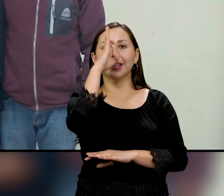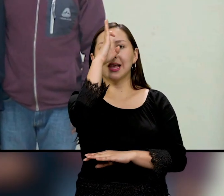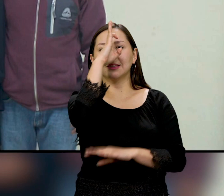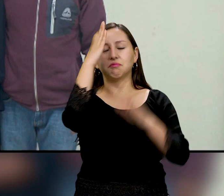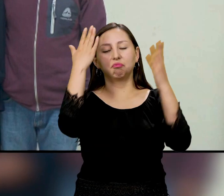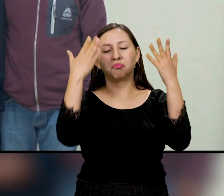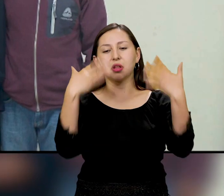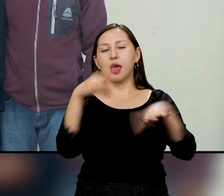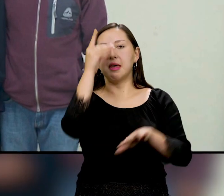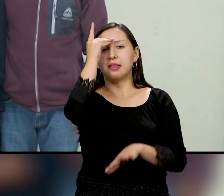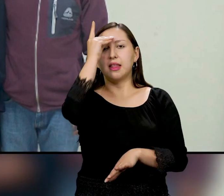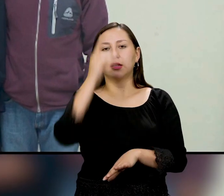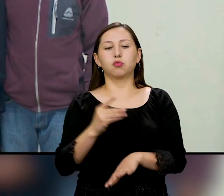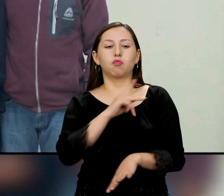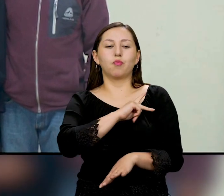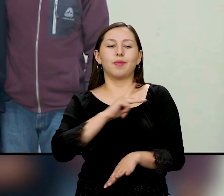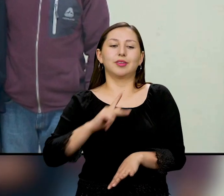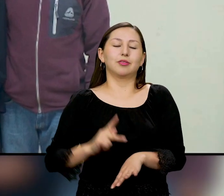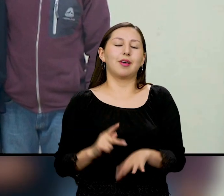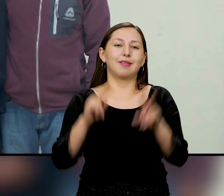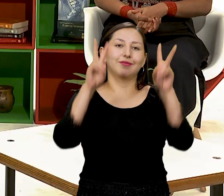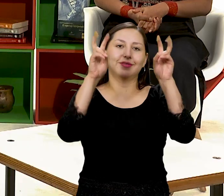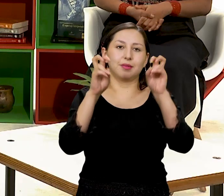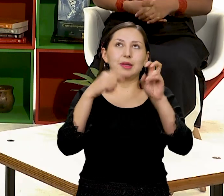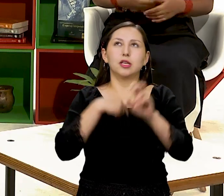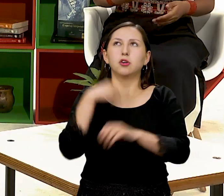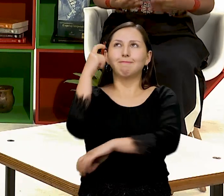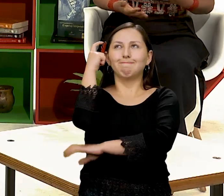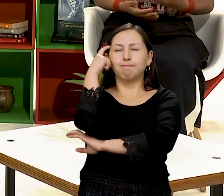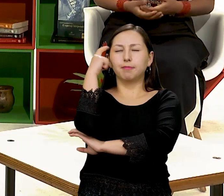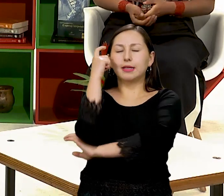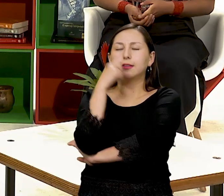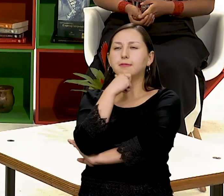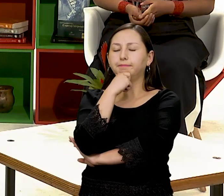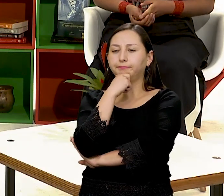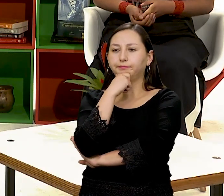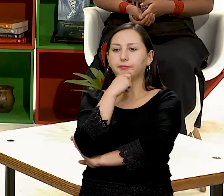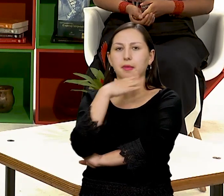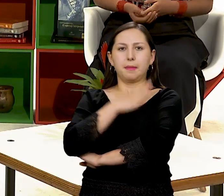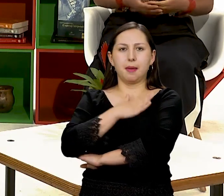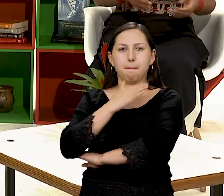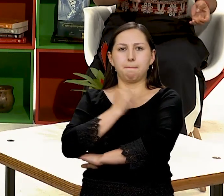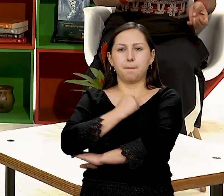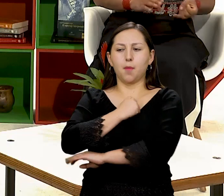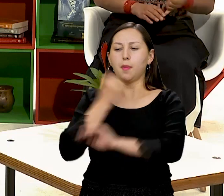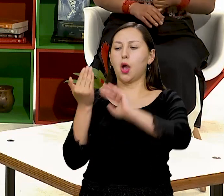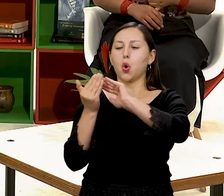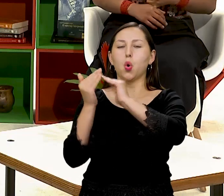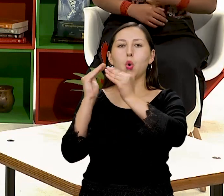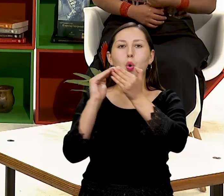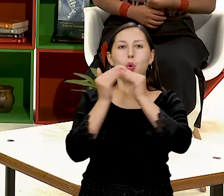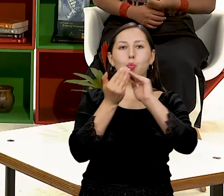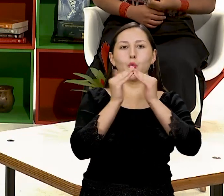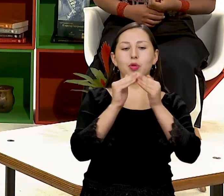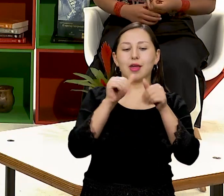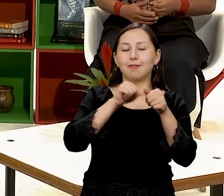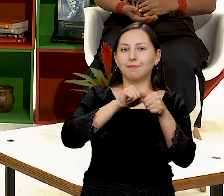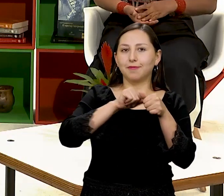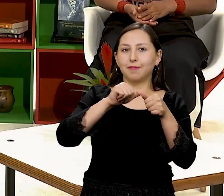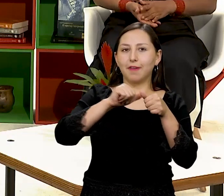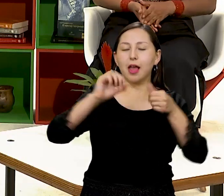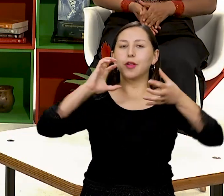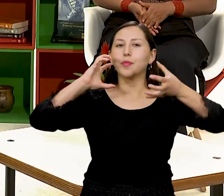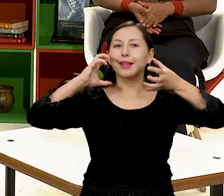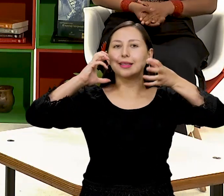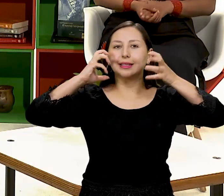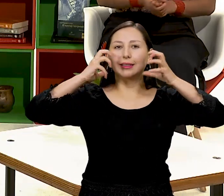hacer una tesis que beneficie a mi comunidad. ¿Y qué es lo que tenemos más en las comunidades? Por lo general es Frejol y